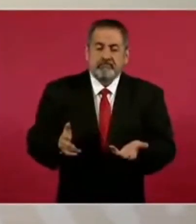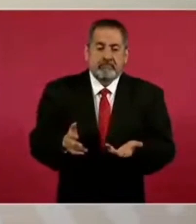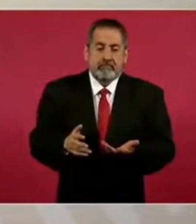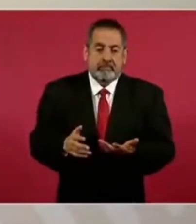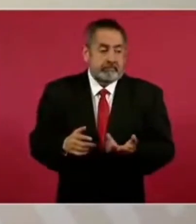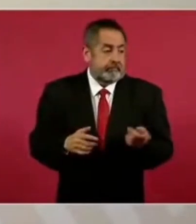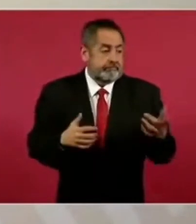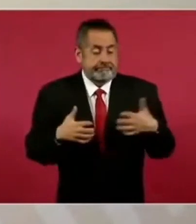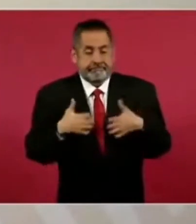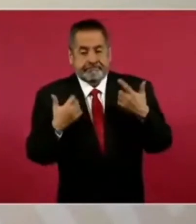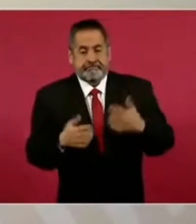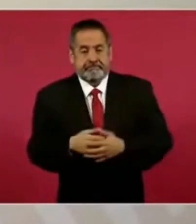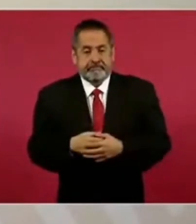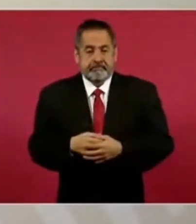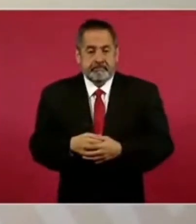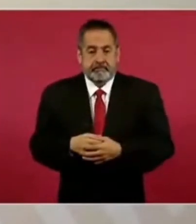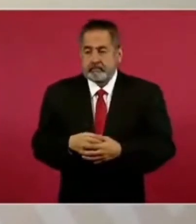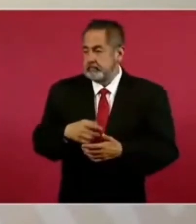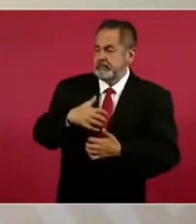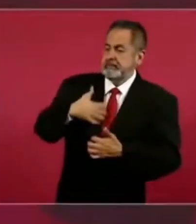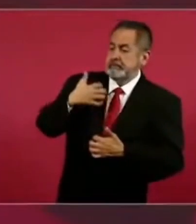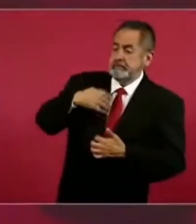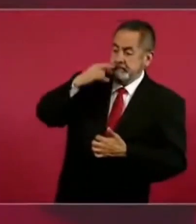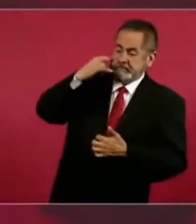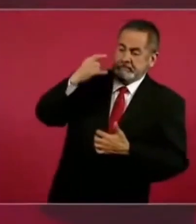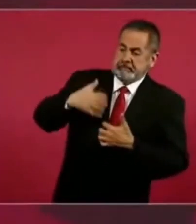era una gran ofensa.